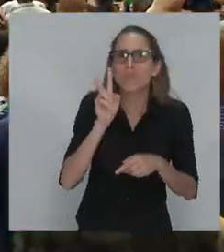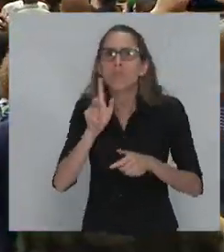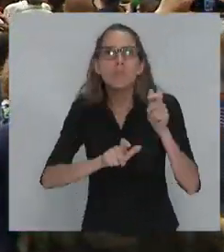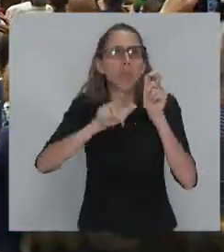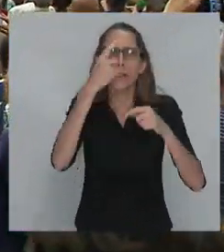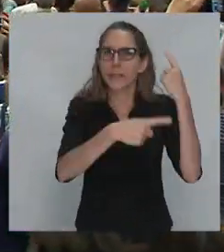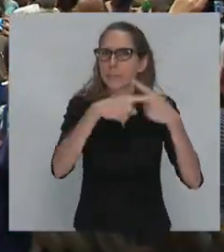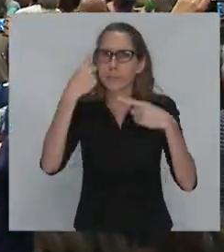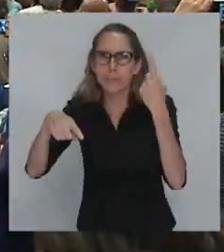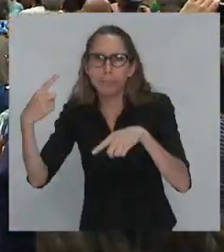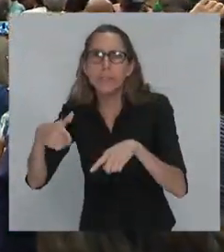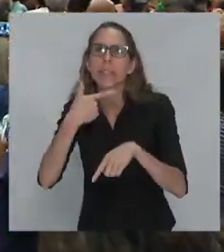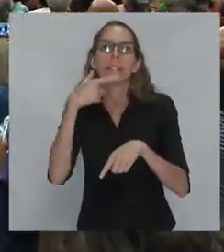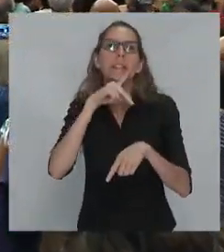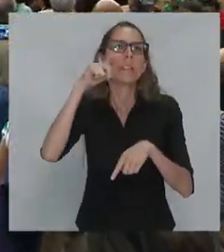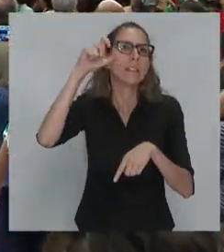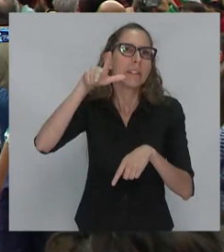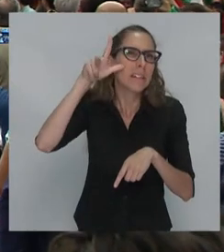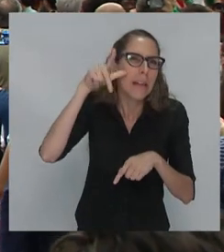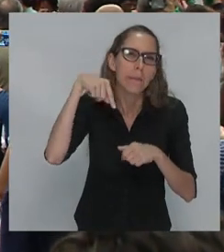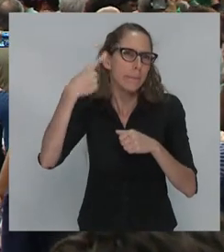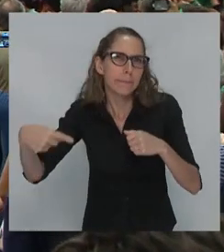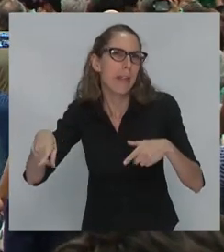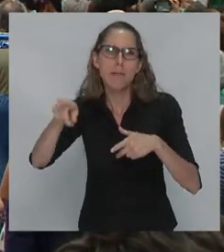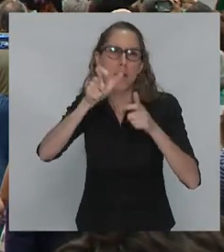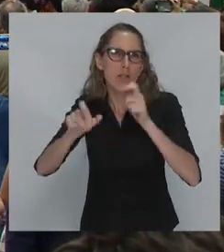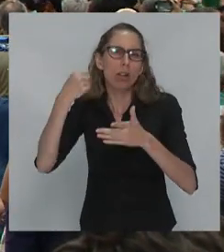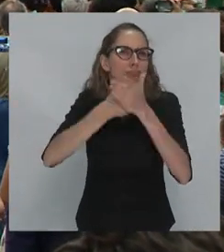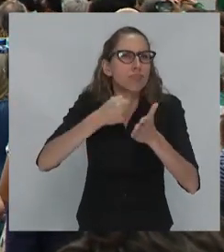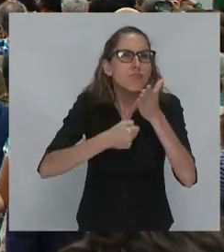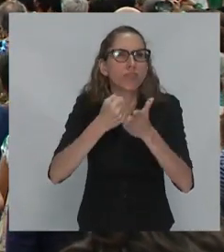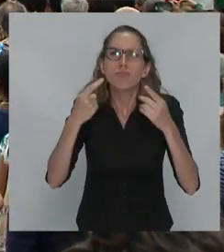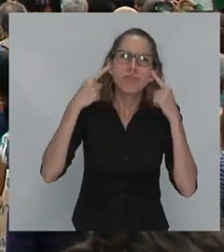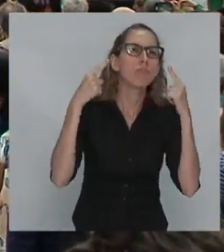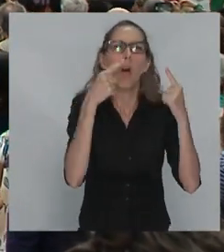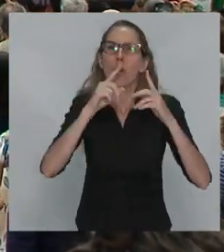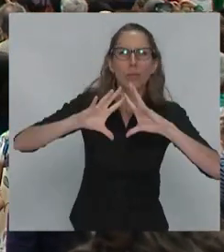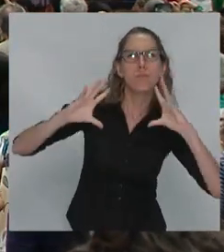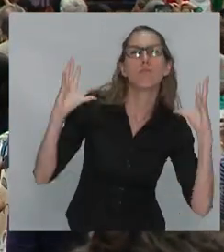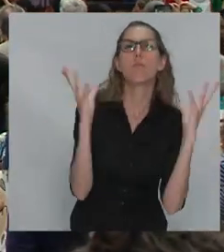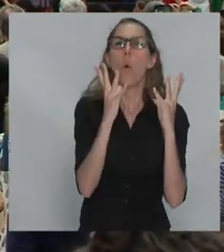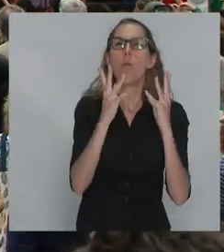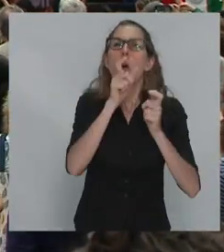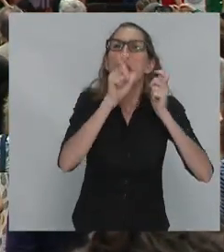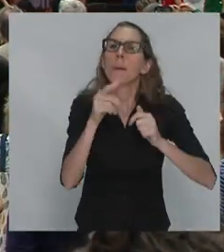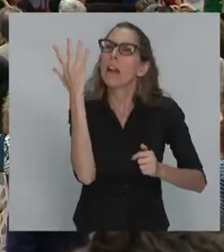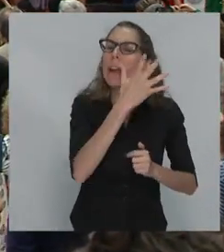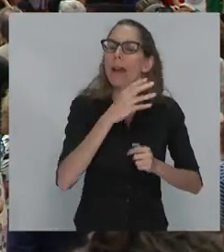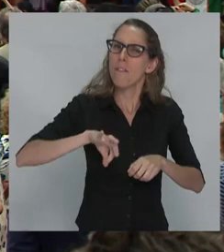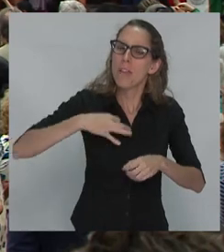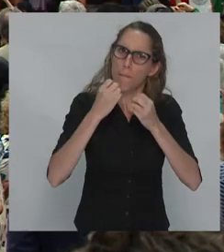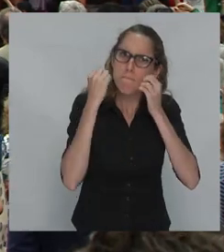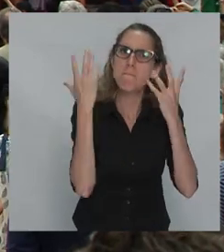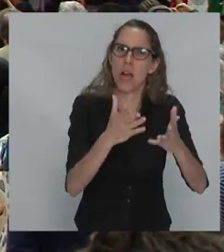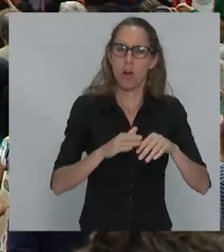Franz Fanon, Steve Biko, que lucharon para un mundo negro mejor. Franz